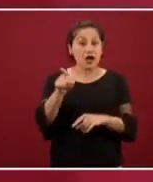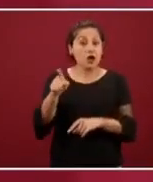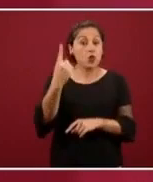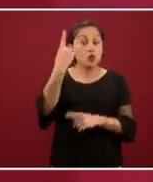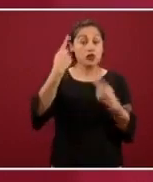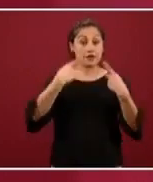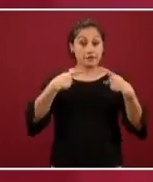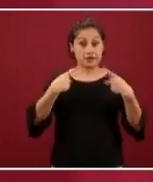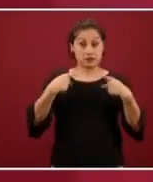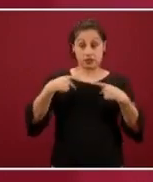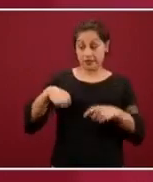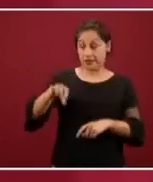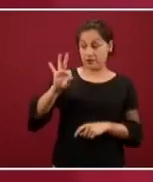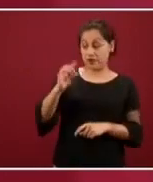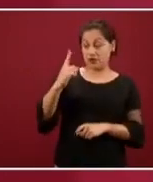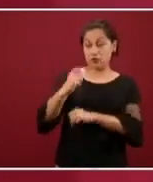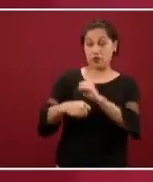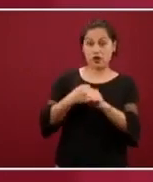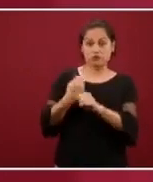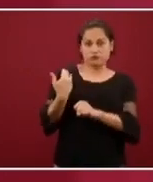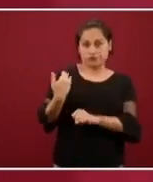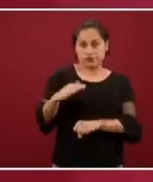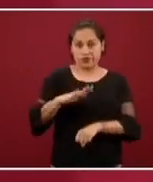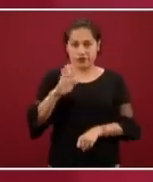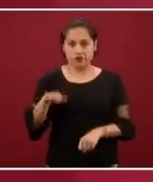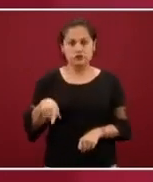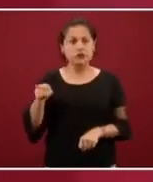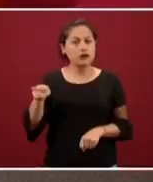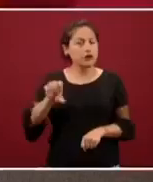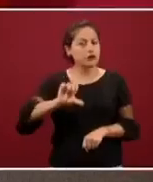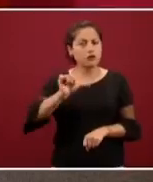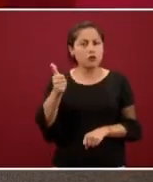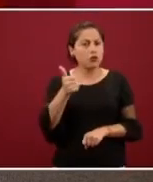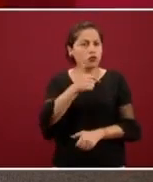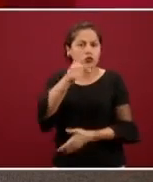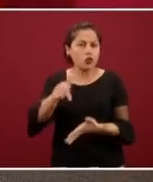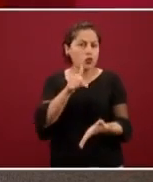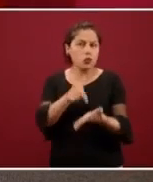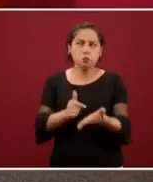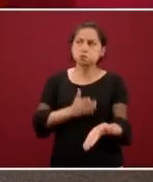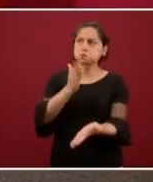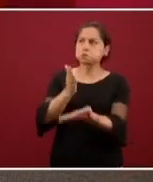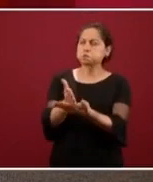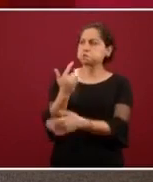41 años, fue a otro concierto de otro artista internacional,